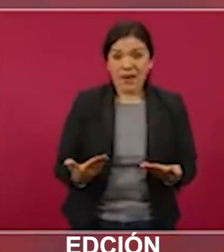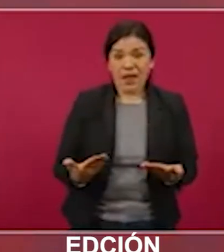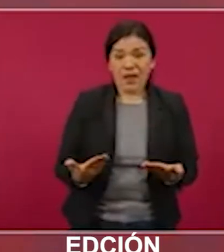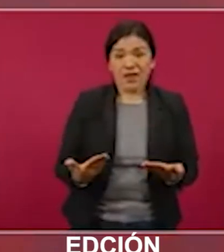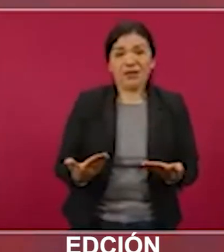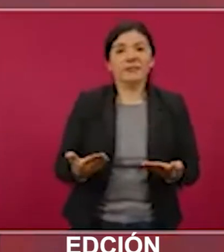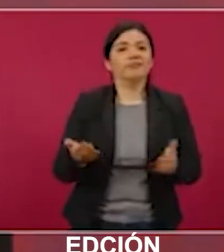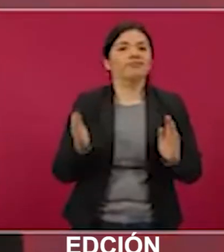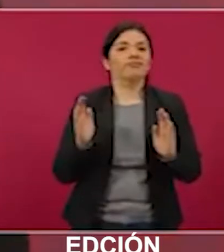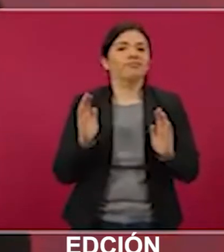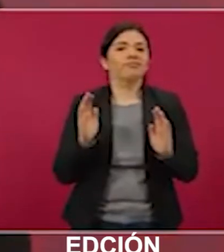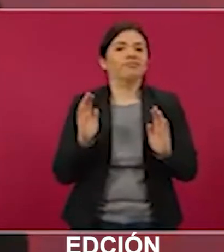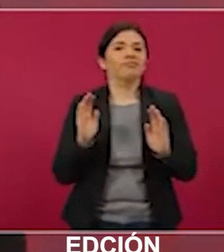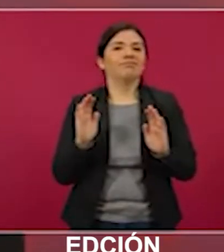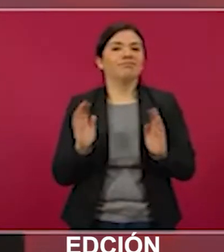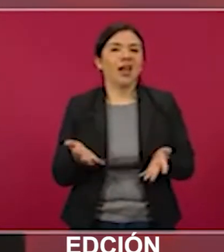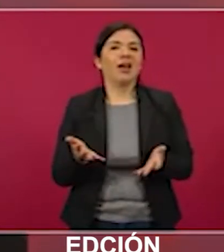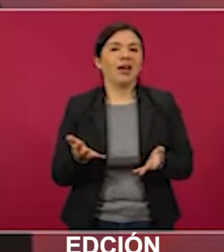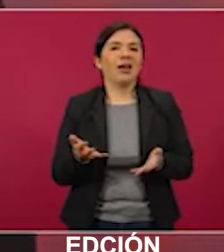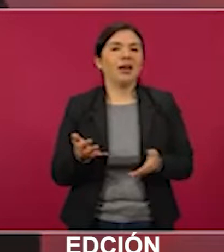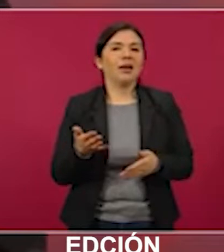se ha dado por